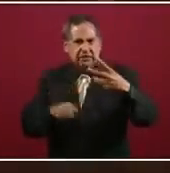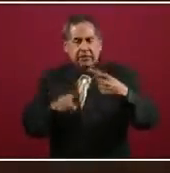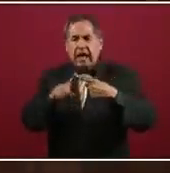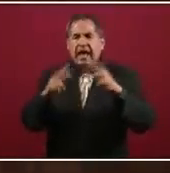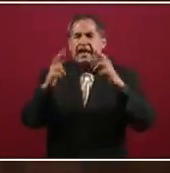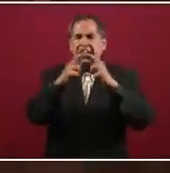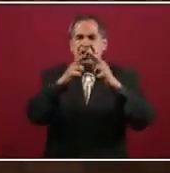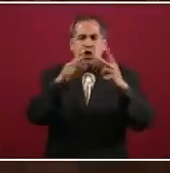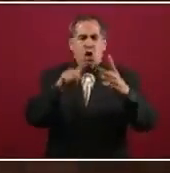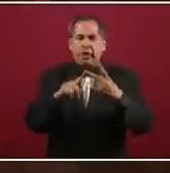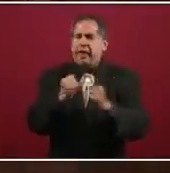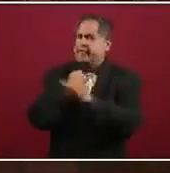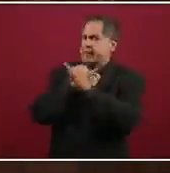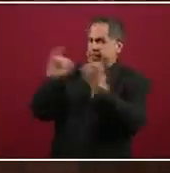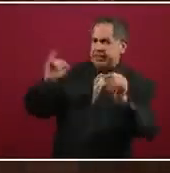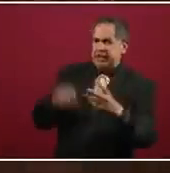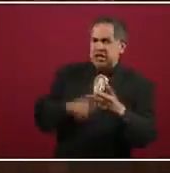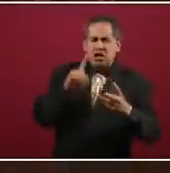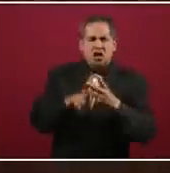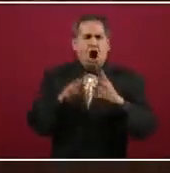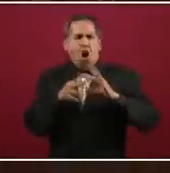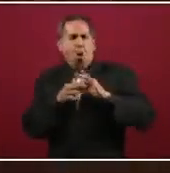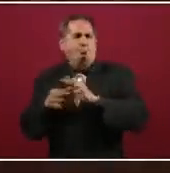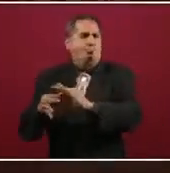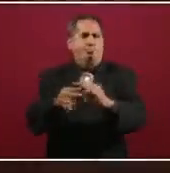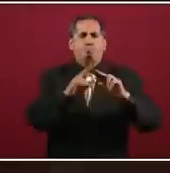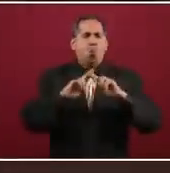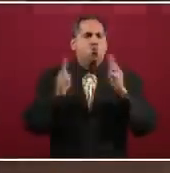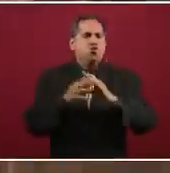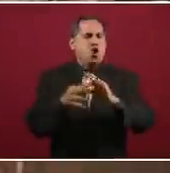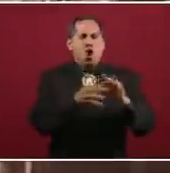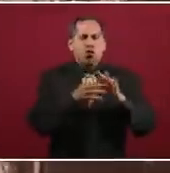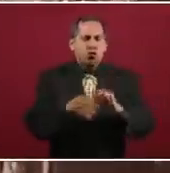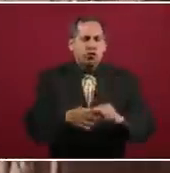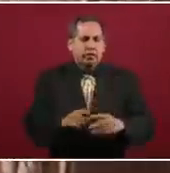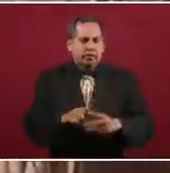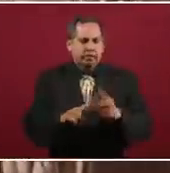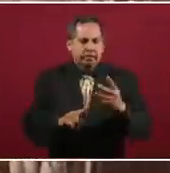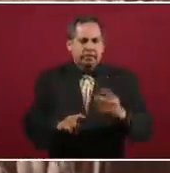religión, independencia y unión.